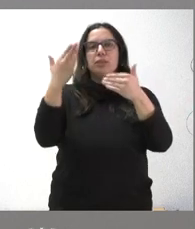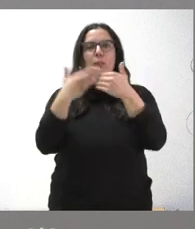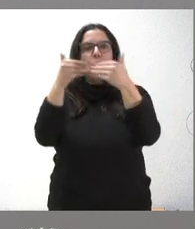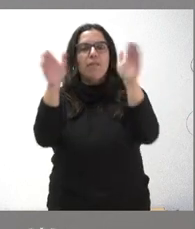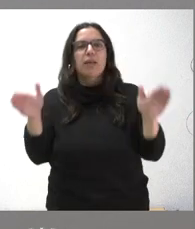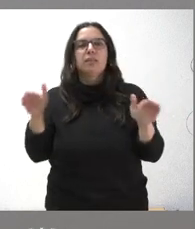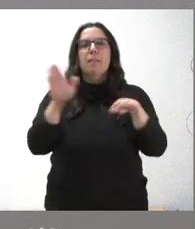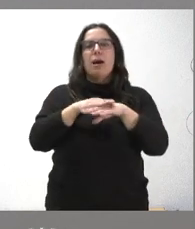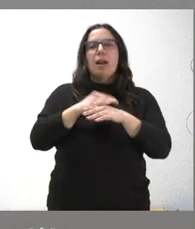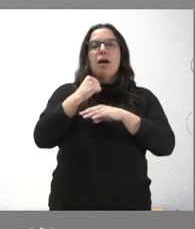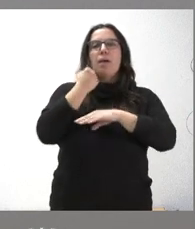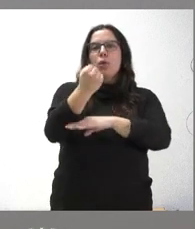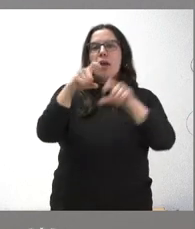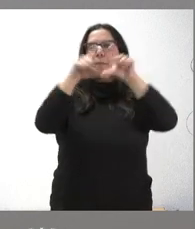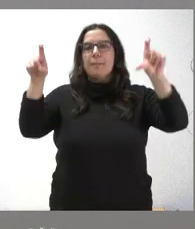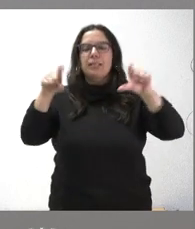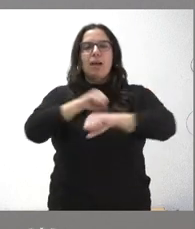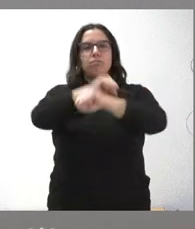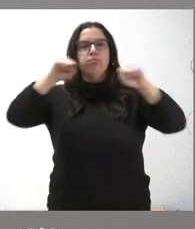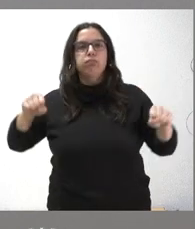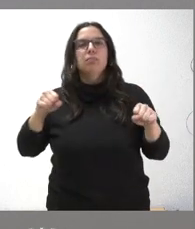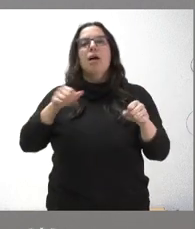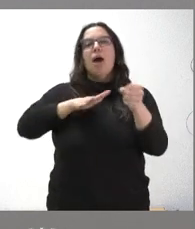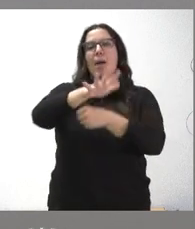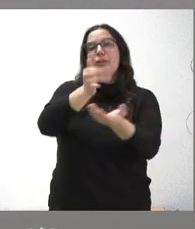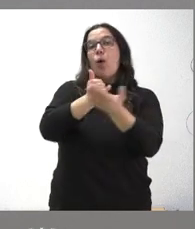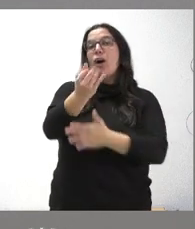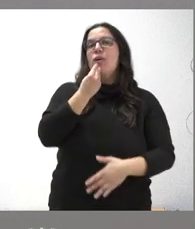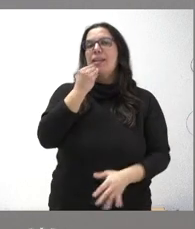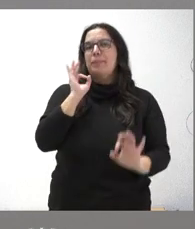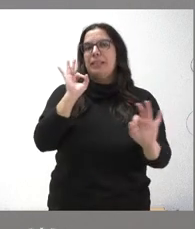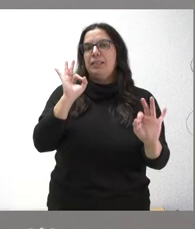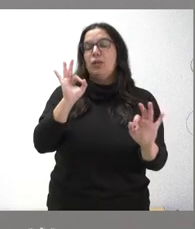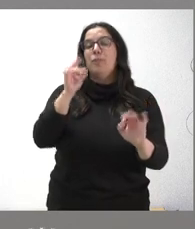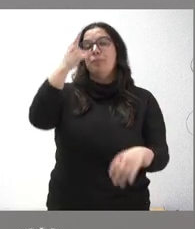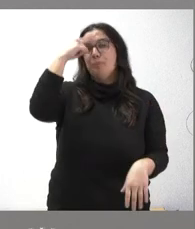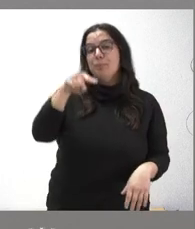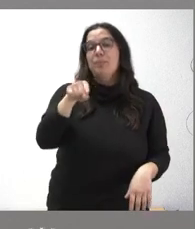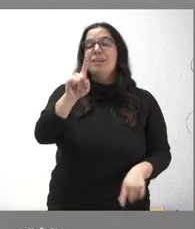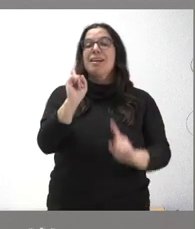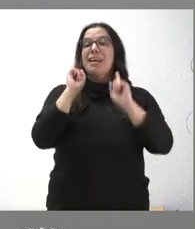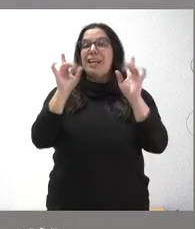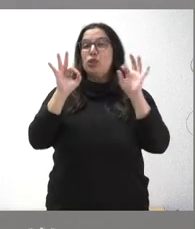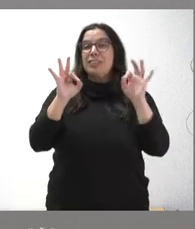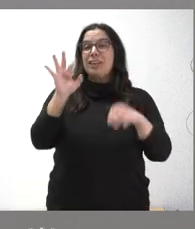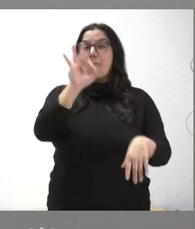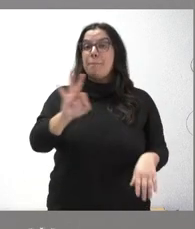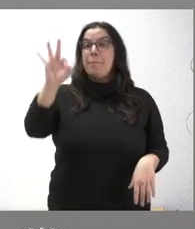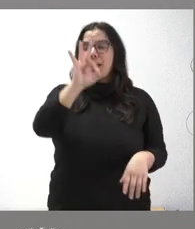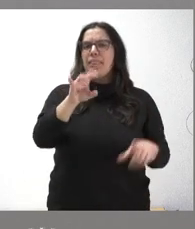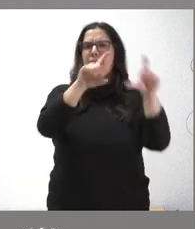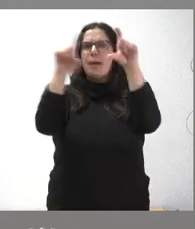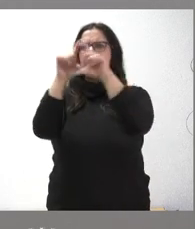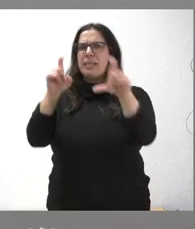para la consolidación de empresas y emprendedores en el ámbito agroalimentario saben ustedes que en el caso concreto de Palencia Hay muchísimas empresas de